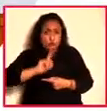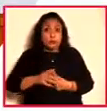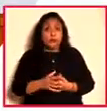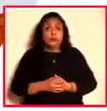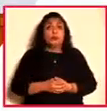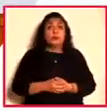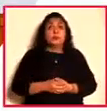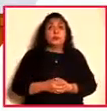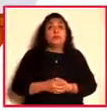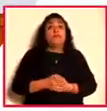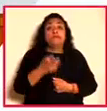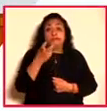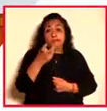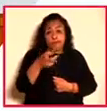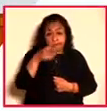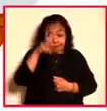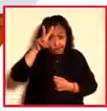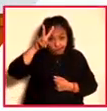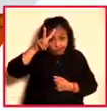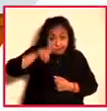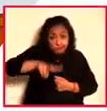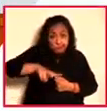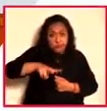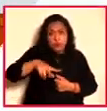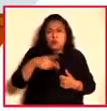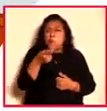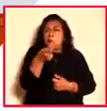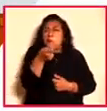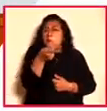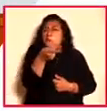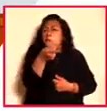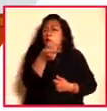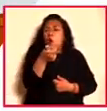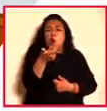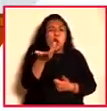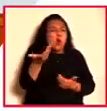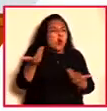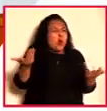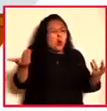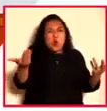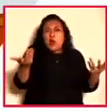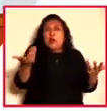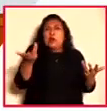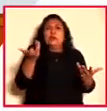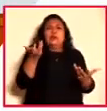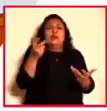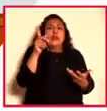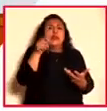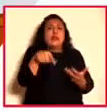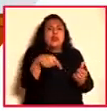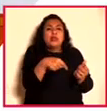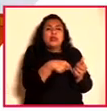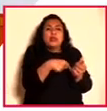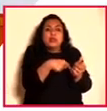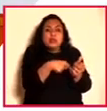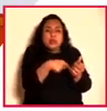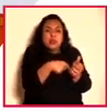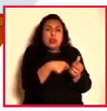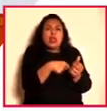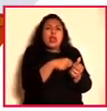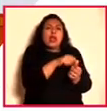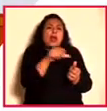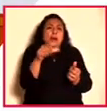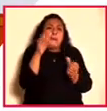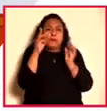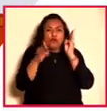es verdaderamente escaso, ¿no? Ese es el secreto mejor guardado, tanto en los museos